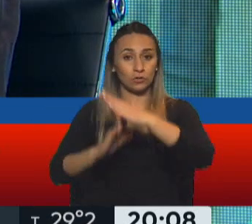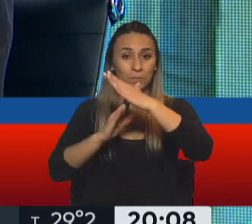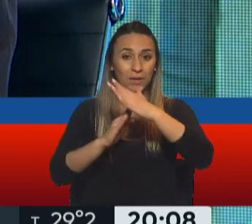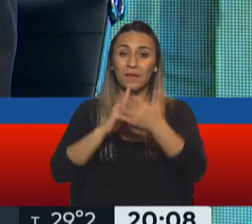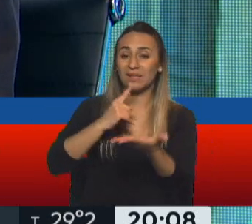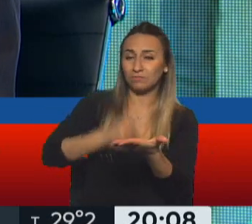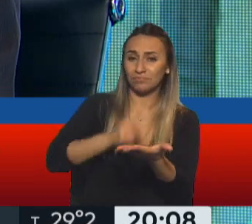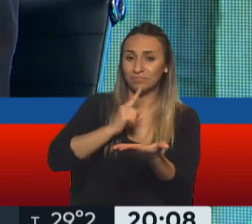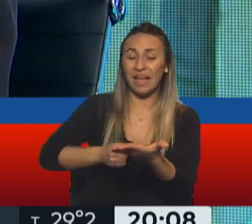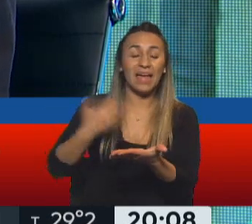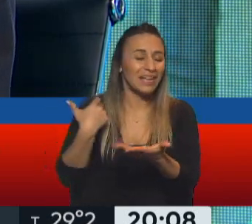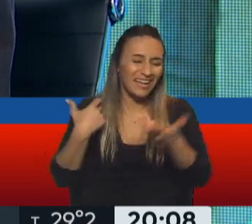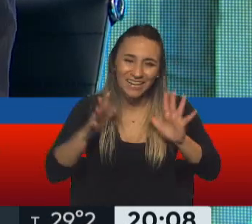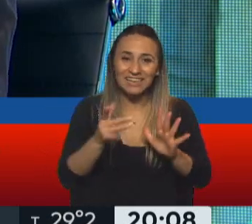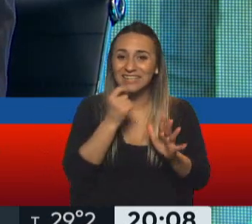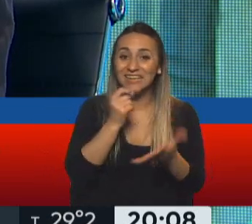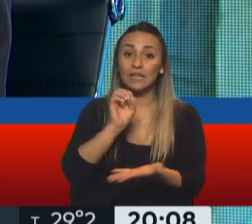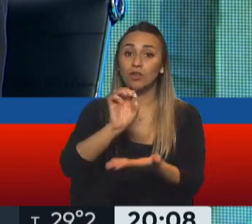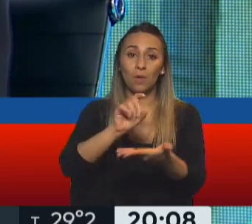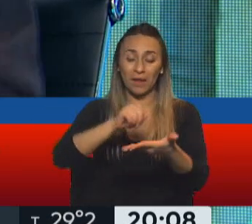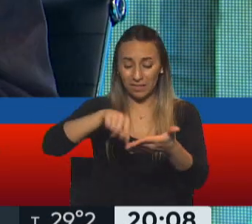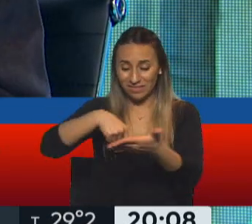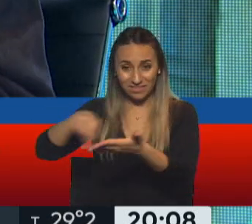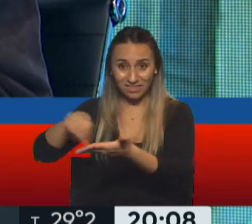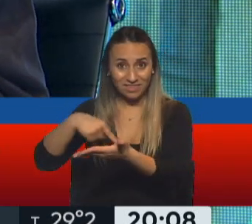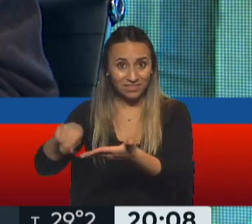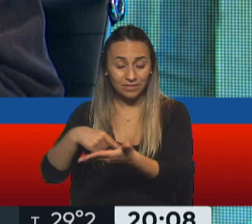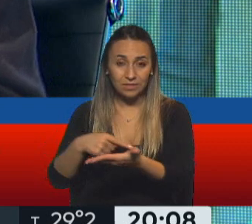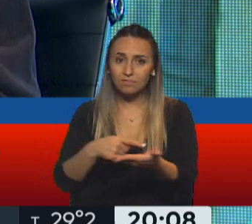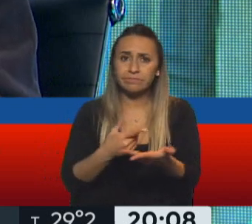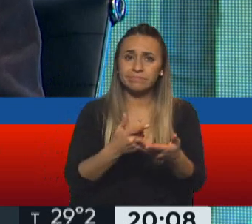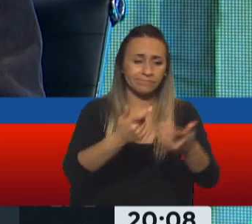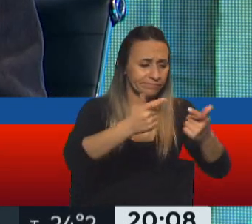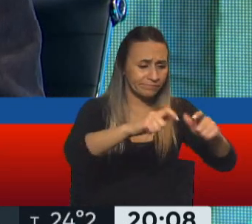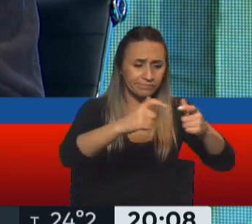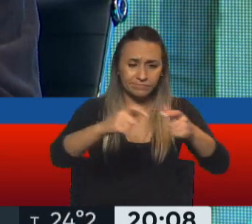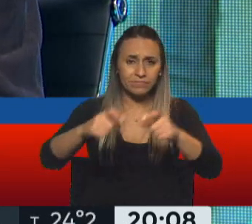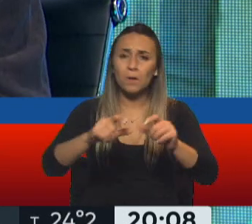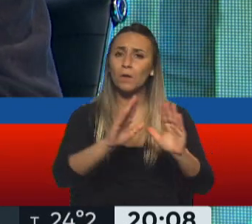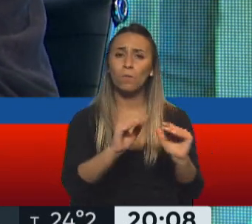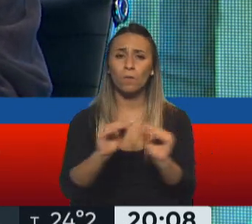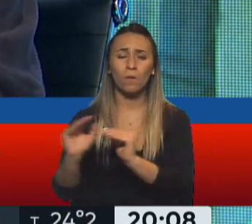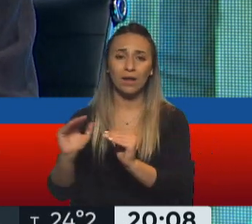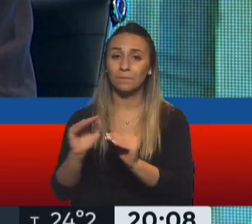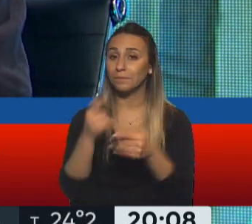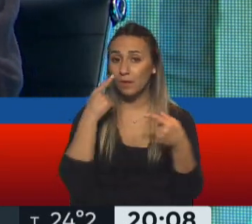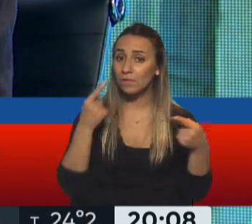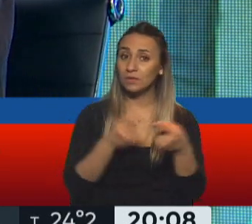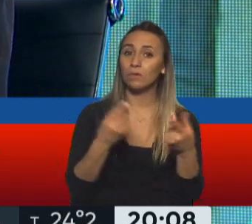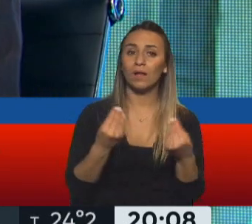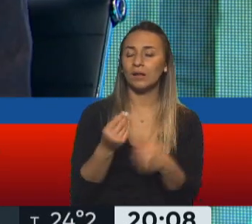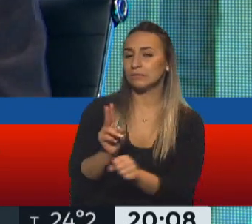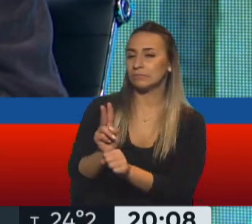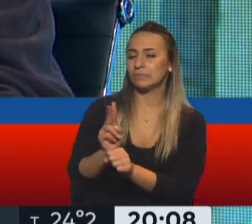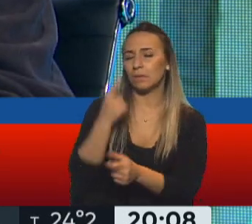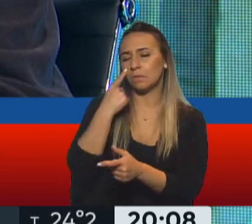les tachamos los nombres, en general dicen casi siempre lo mismo, digamos, y son fórmulas que tienen que ver con proteger determinada interpretación de la